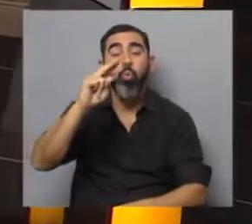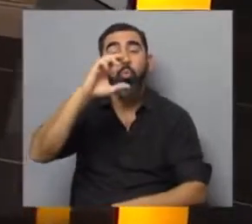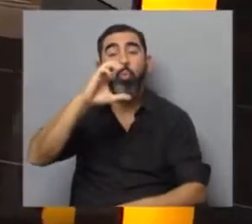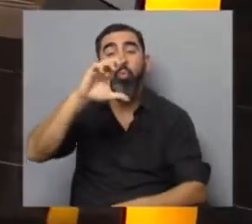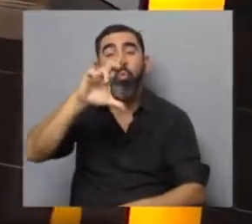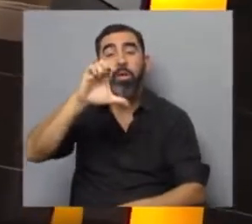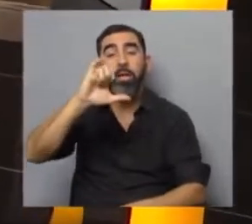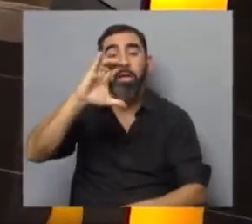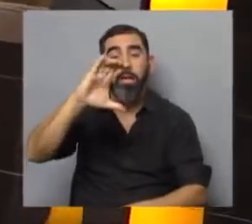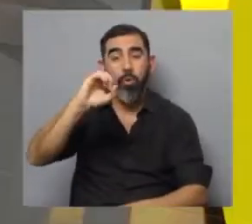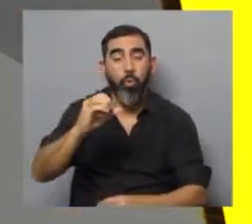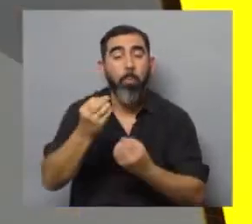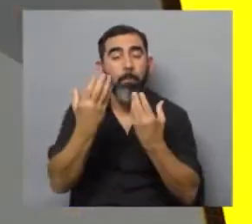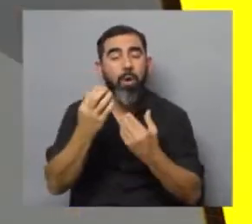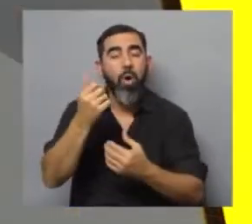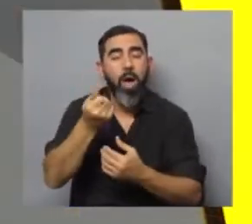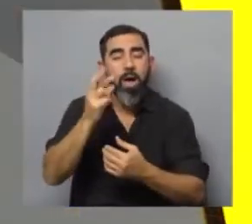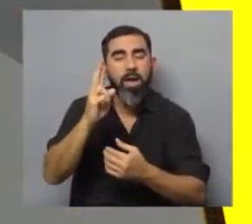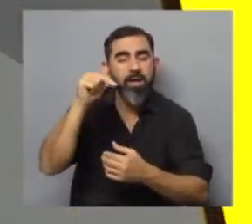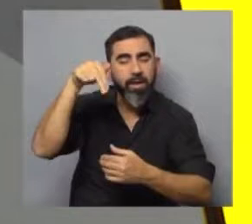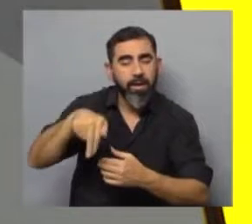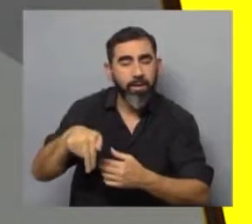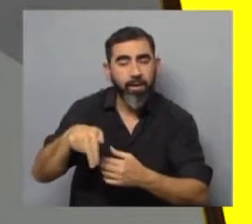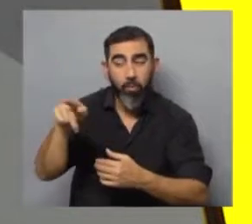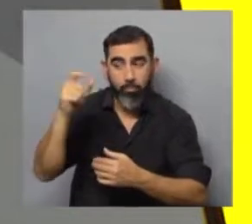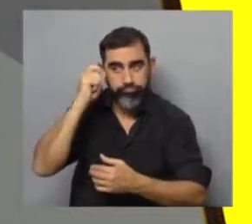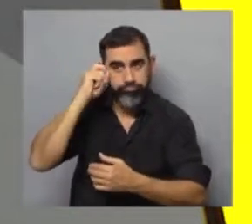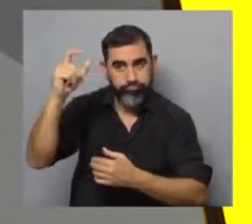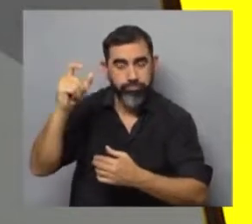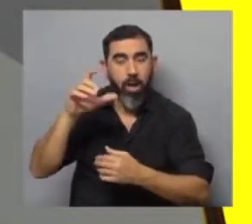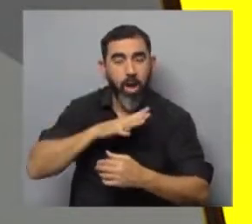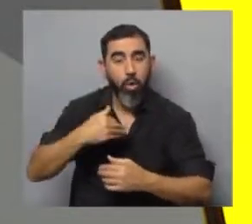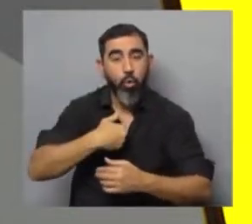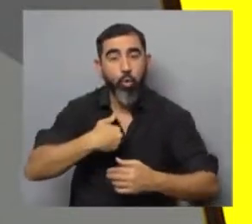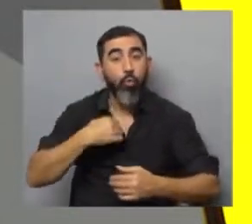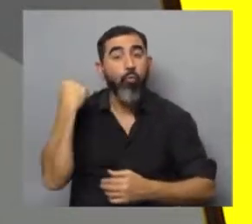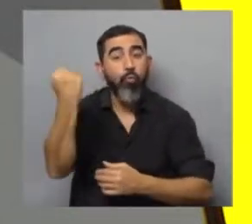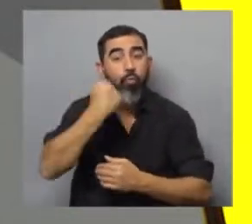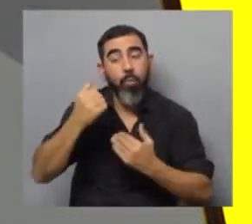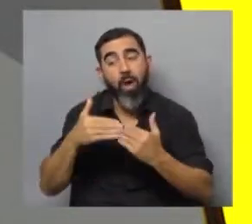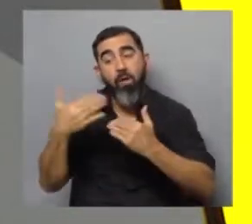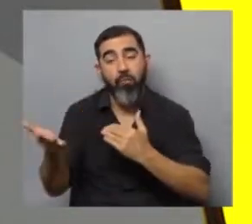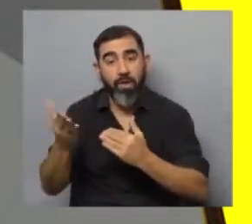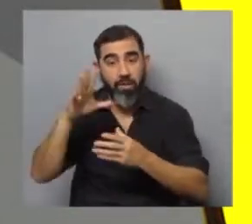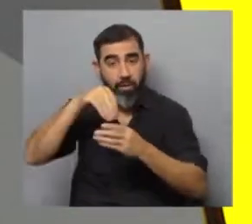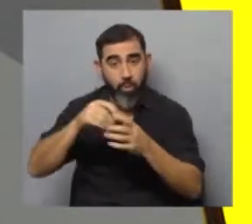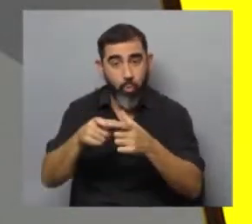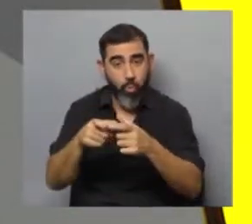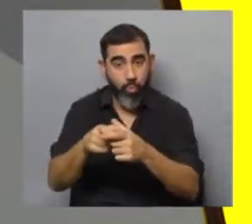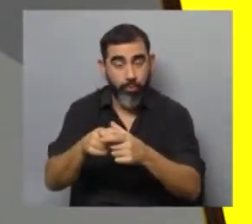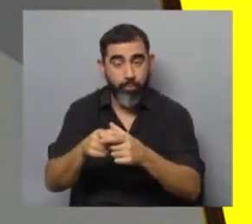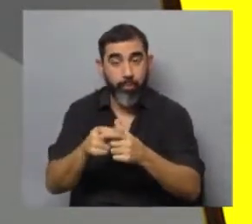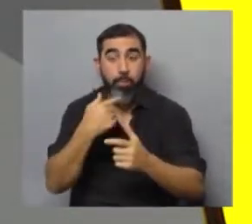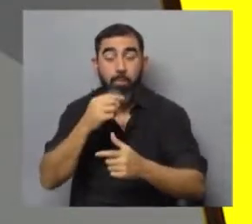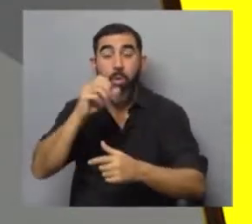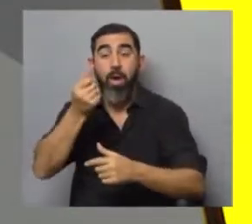ahí vamos un poco a una de tus especialidades, Juan Pablo, puede tener un rol fundamental fuera del núcleo molecular, cuando por ejemplo ese